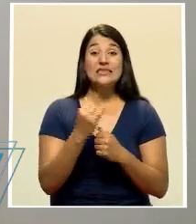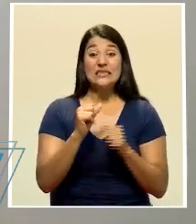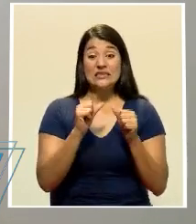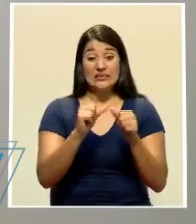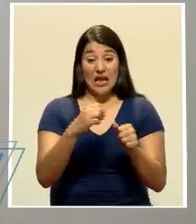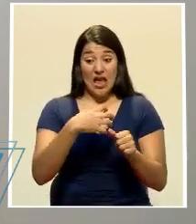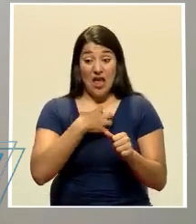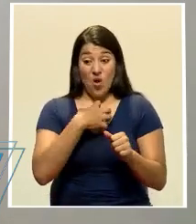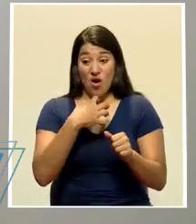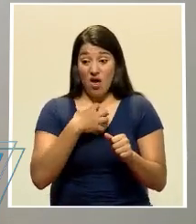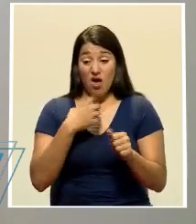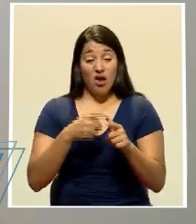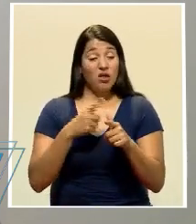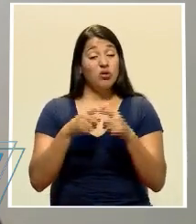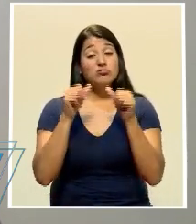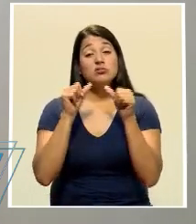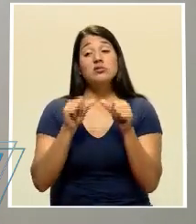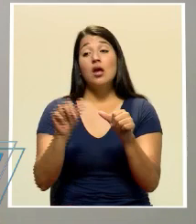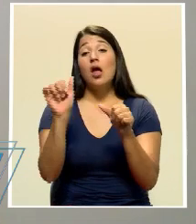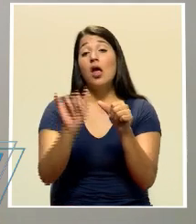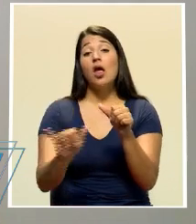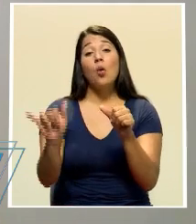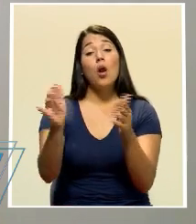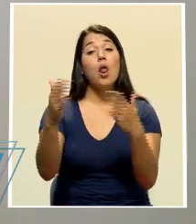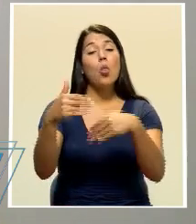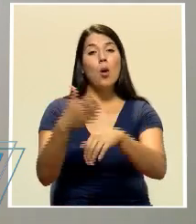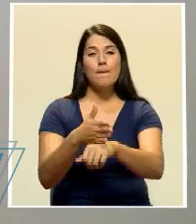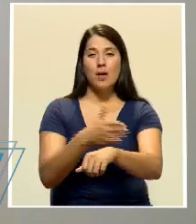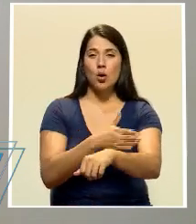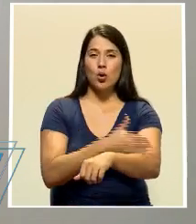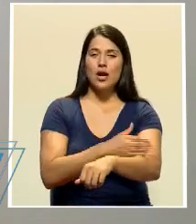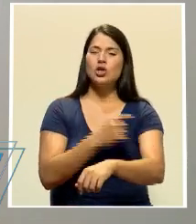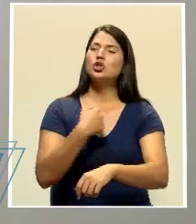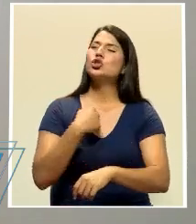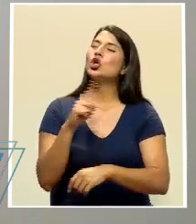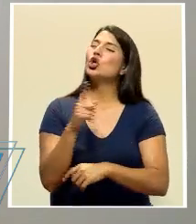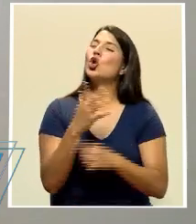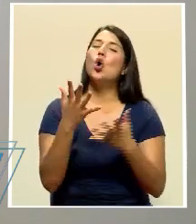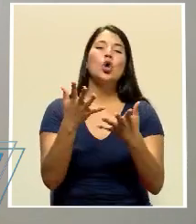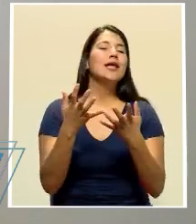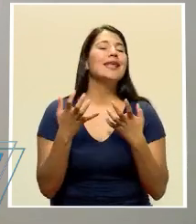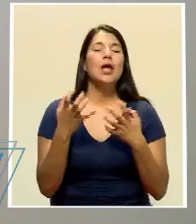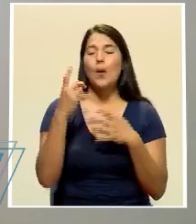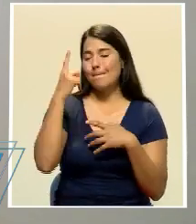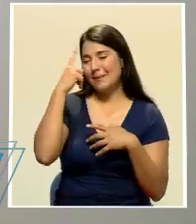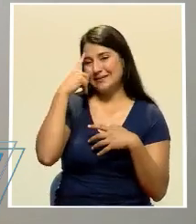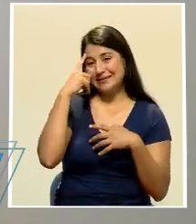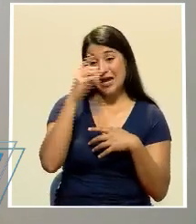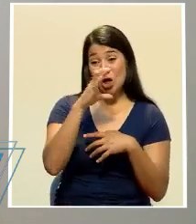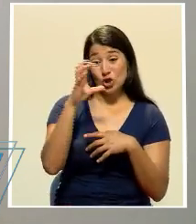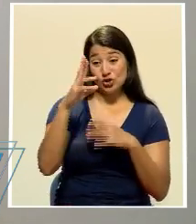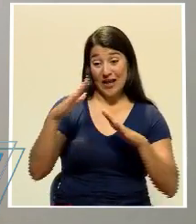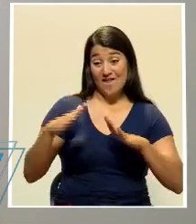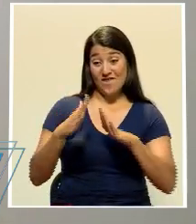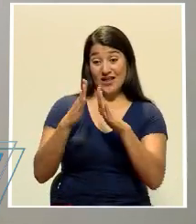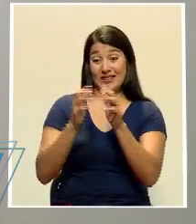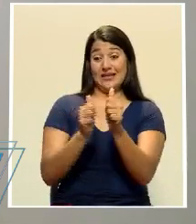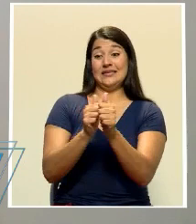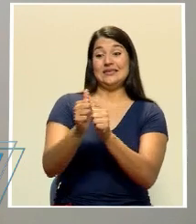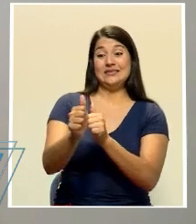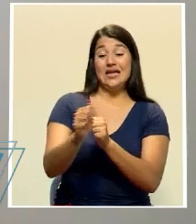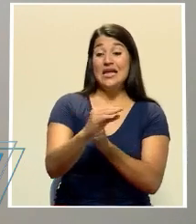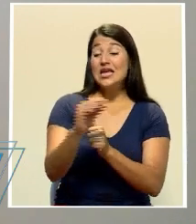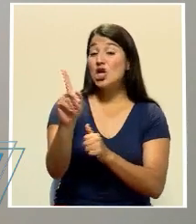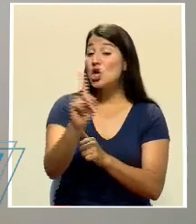mismos. Yo no quisiera pensar que vamos a pasar por esto y no tenemos la capacidad como género humano